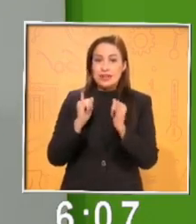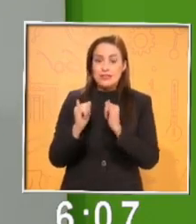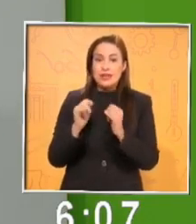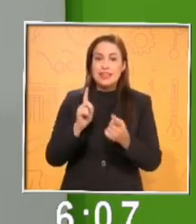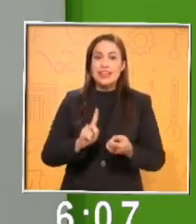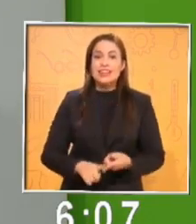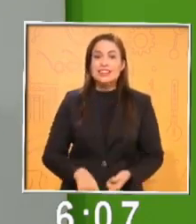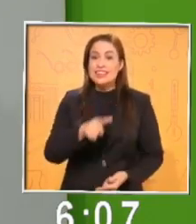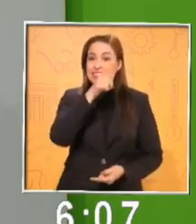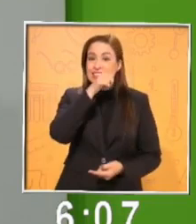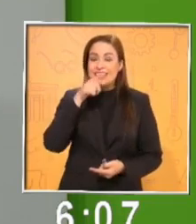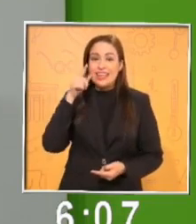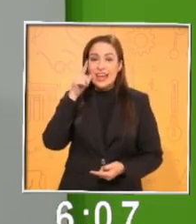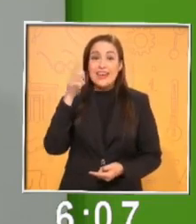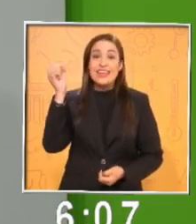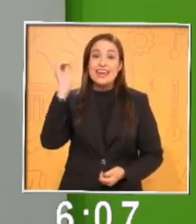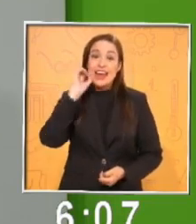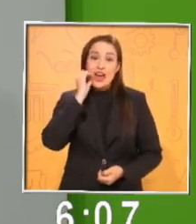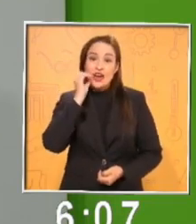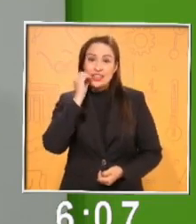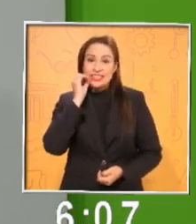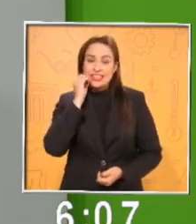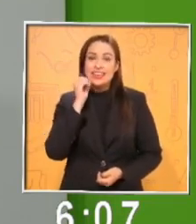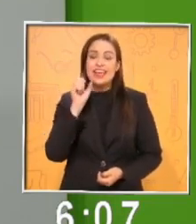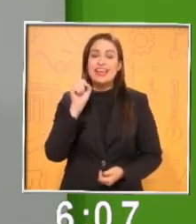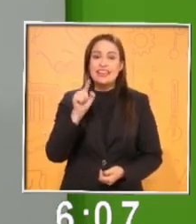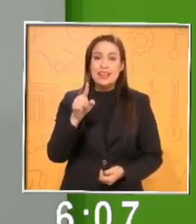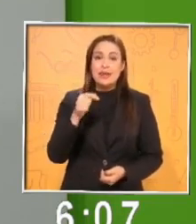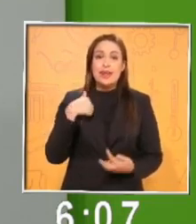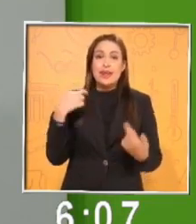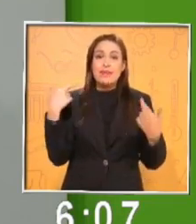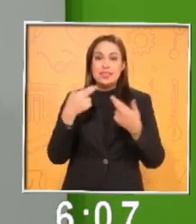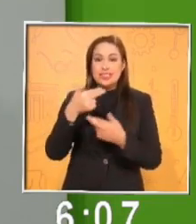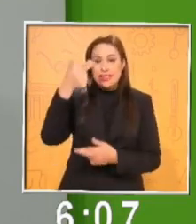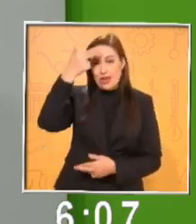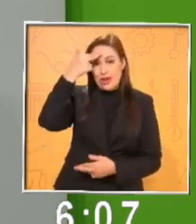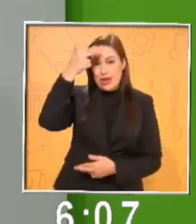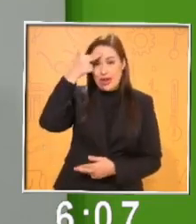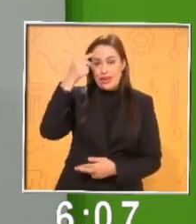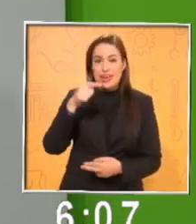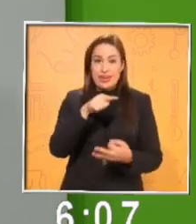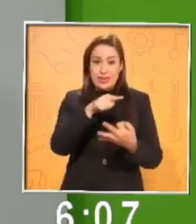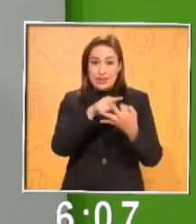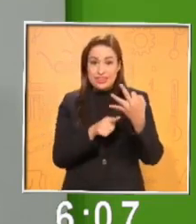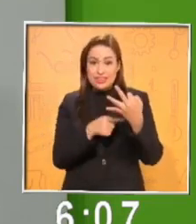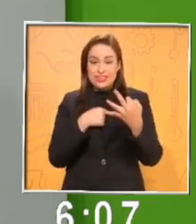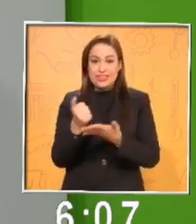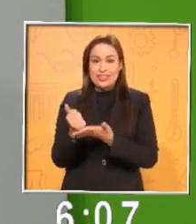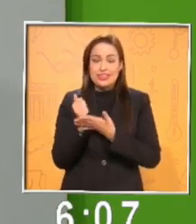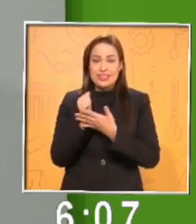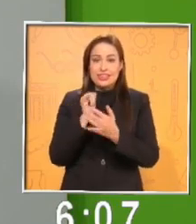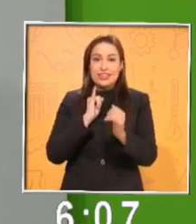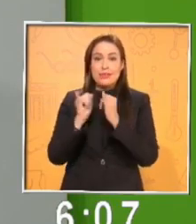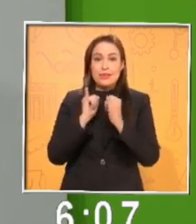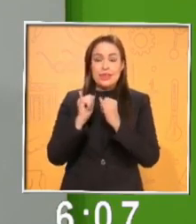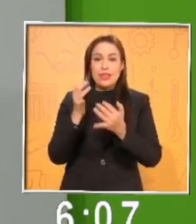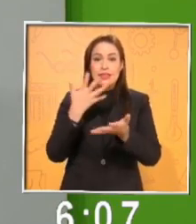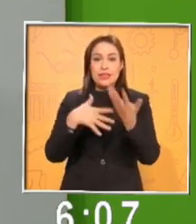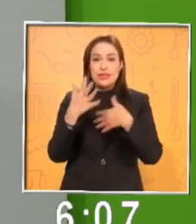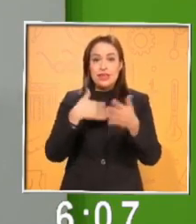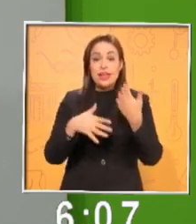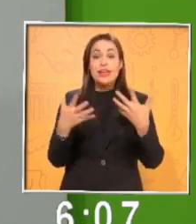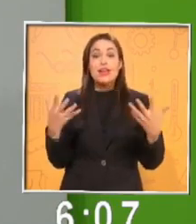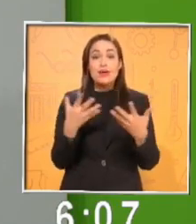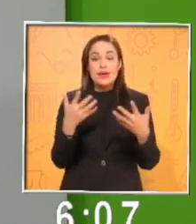José Homero Candanosa Pérez, en el lenguaje de señas mexicanas. Ellos nos han estado acompañando y lo seguirán haciendo en el